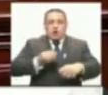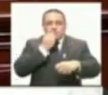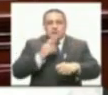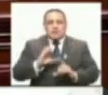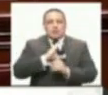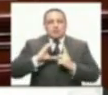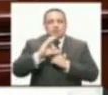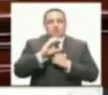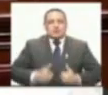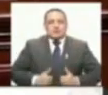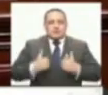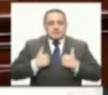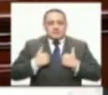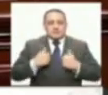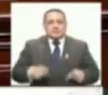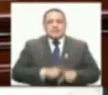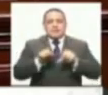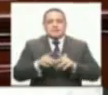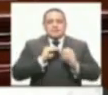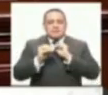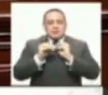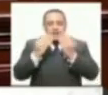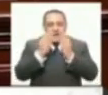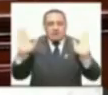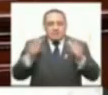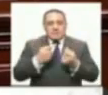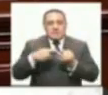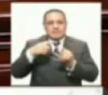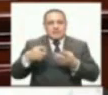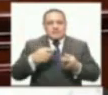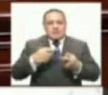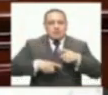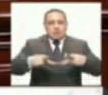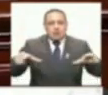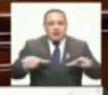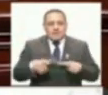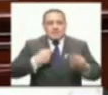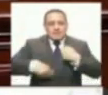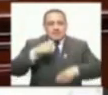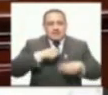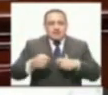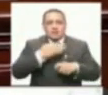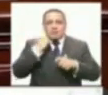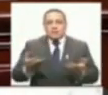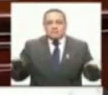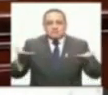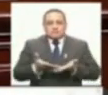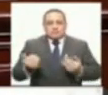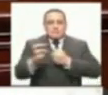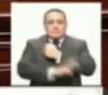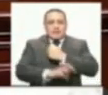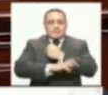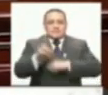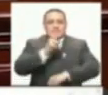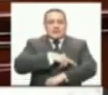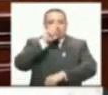culturas vivas. Se mejorará la apertura de mercados de comercio bilateral y de integración